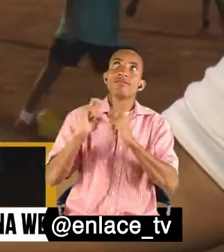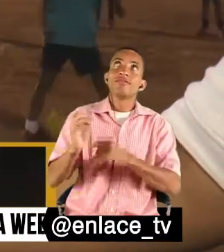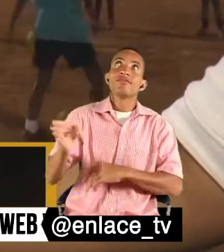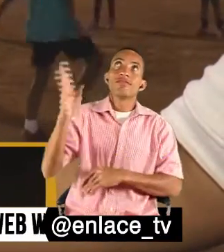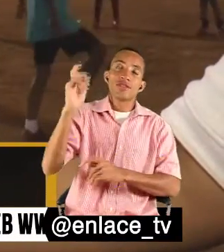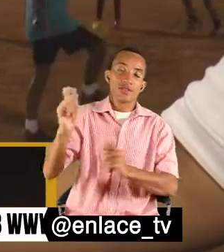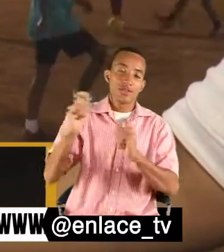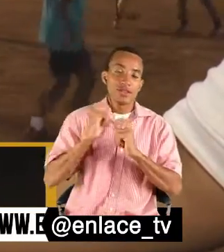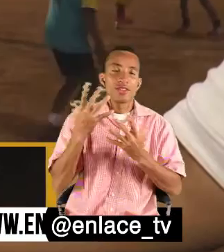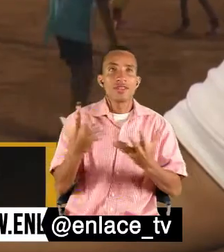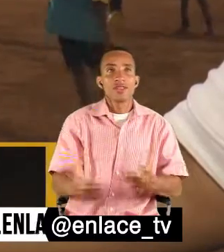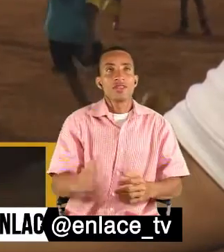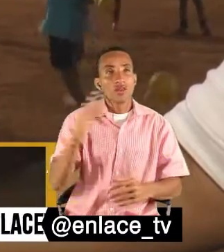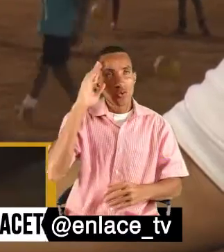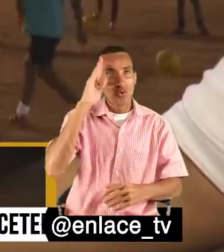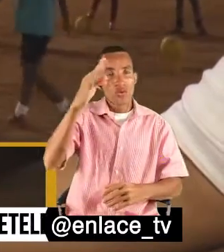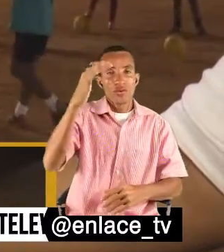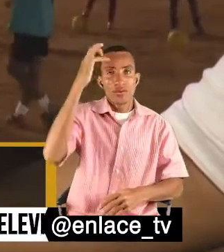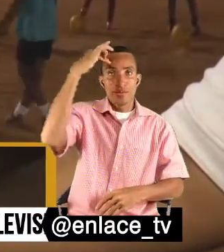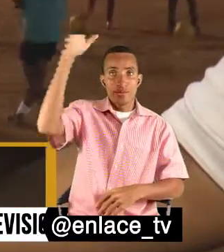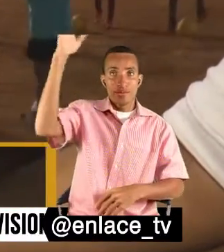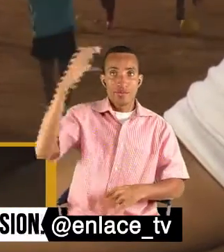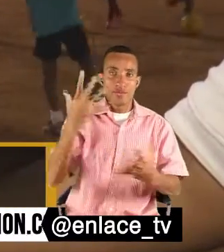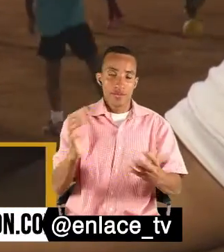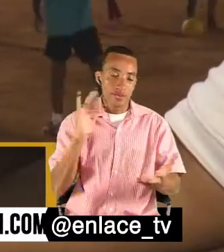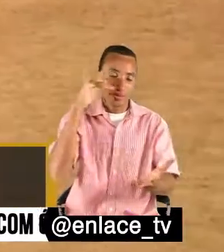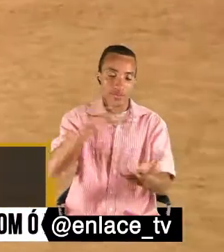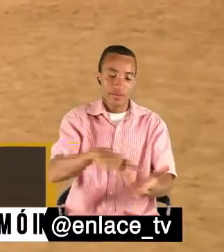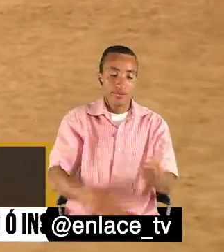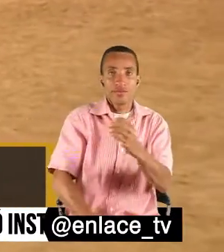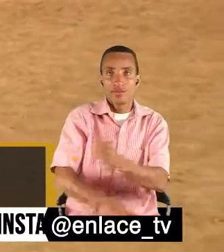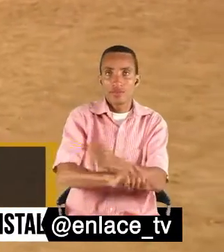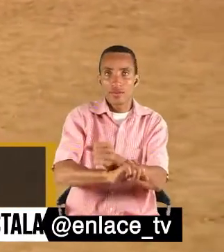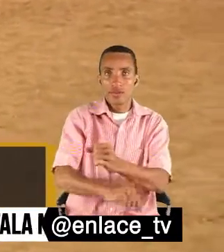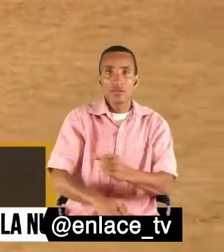un gran profesional, quiero jugar al fútbol cuando grande.